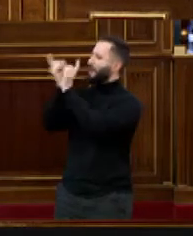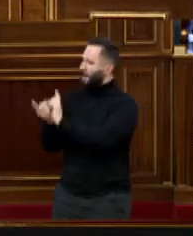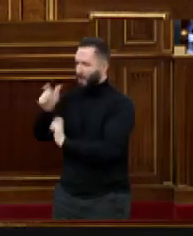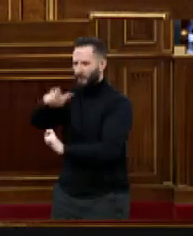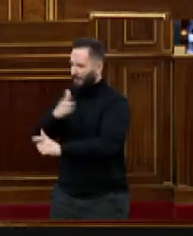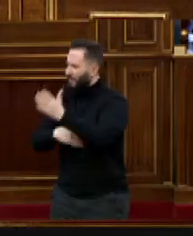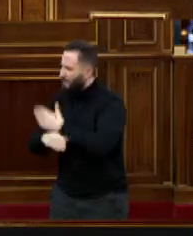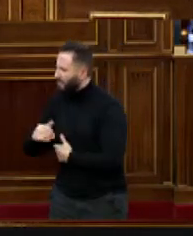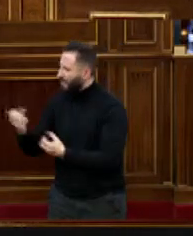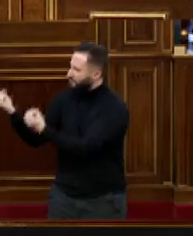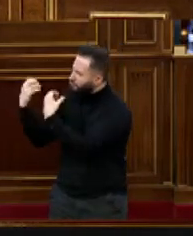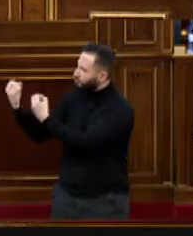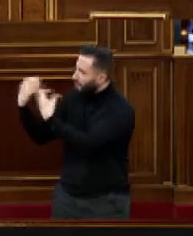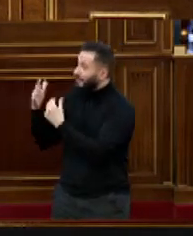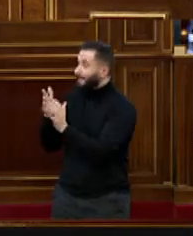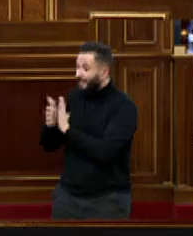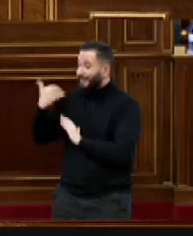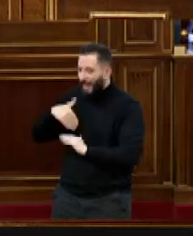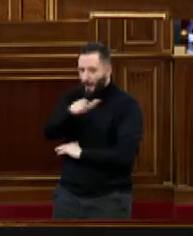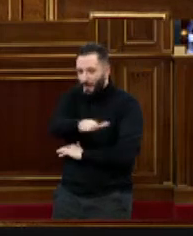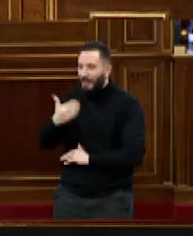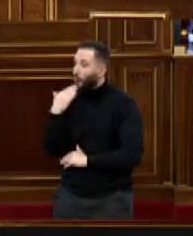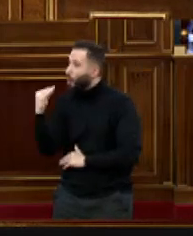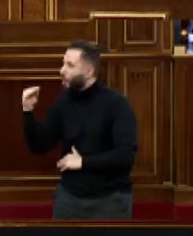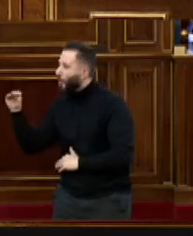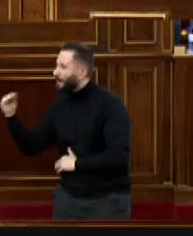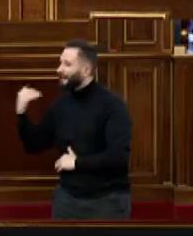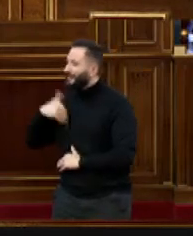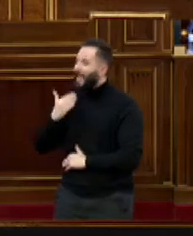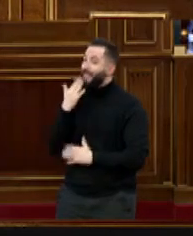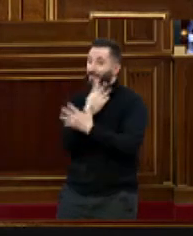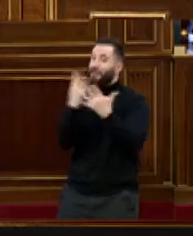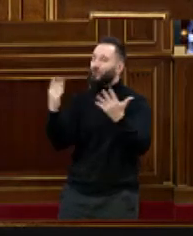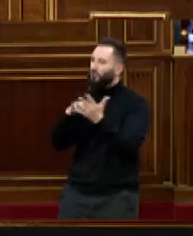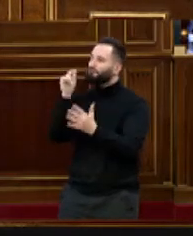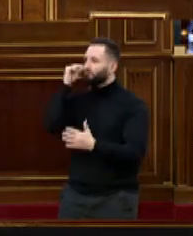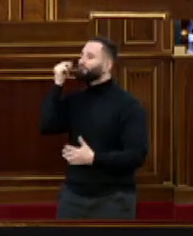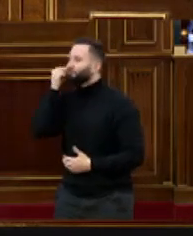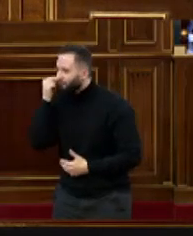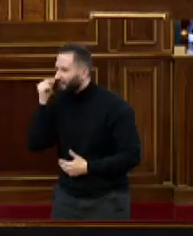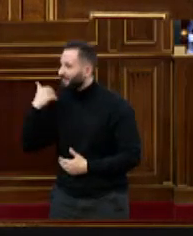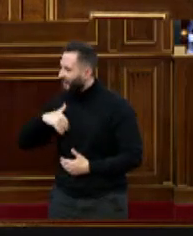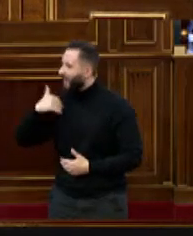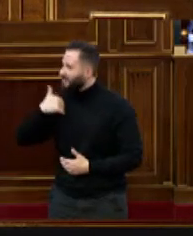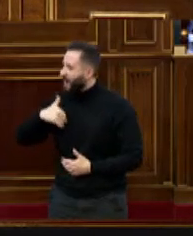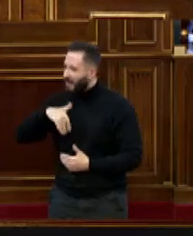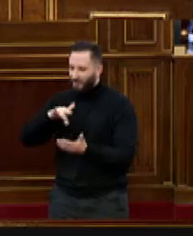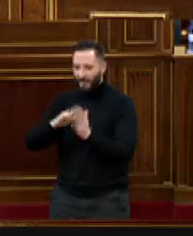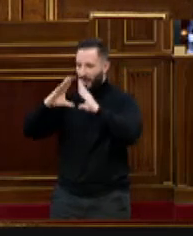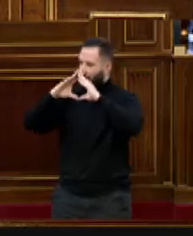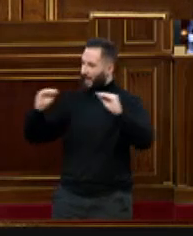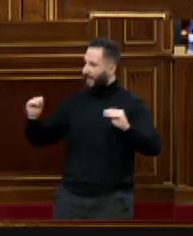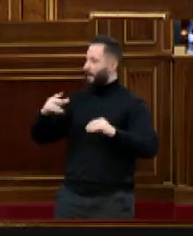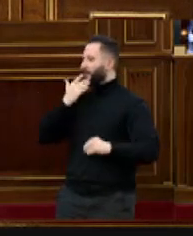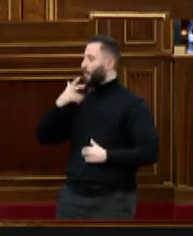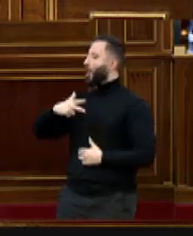con discapacidad bueno eso eso le está llegando a los chavales y chavalas de 18 años no que están en primero de carrera de derecho